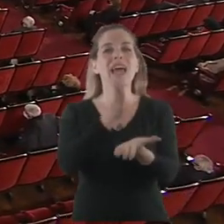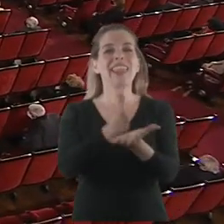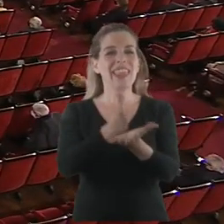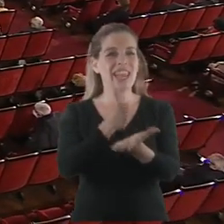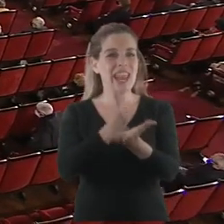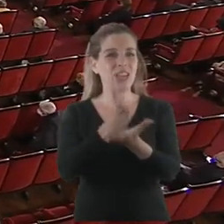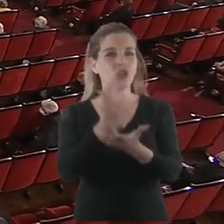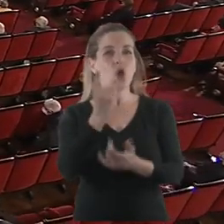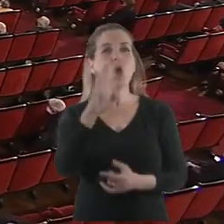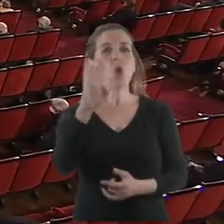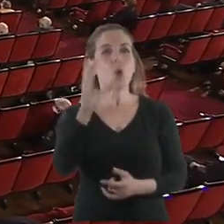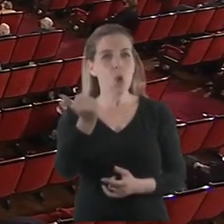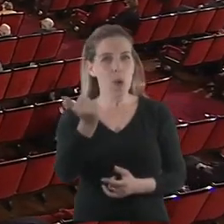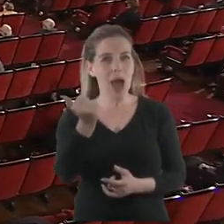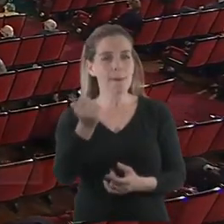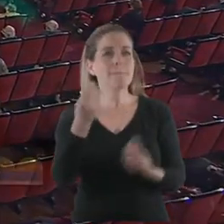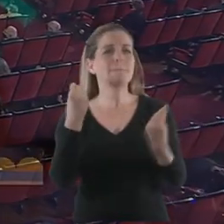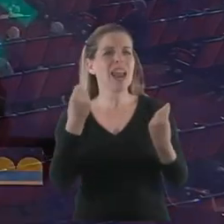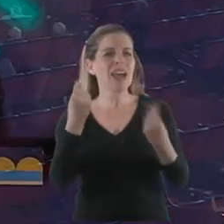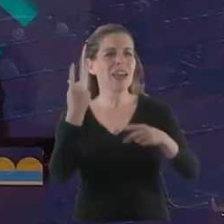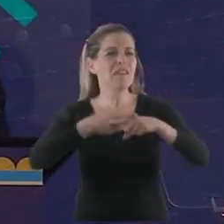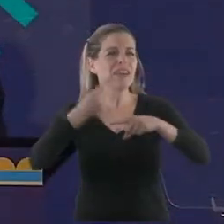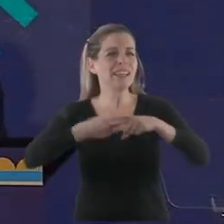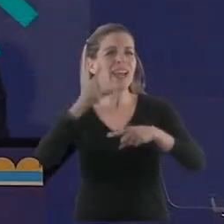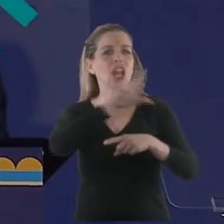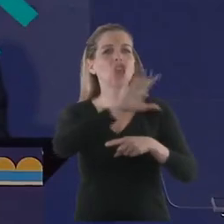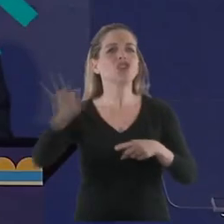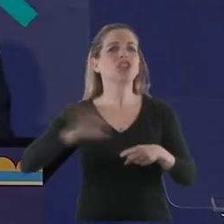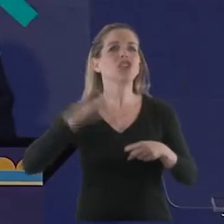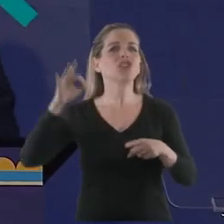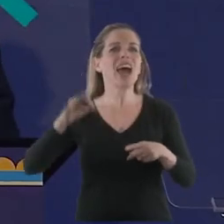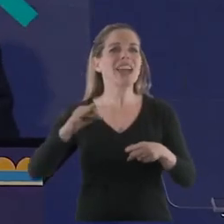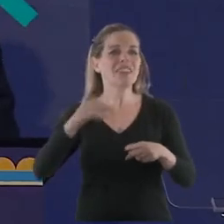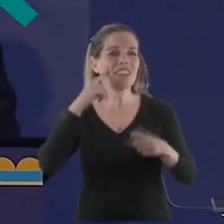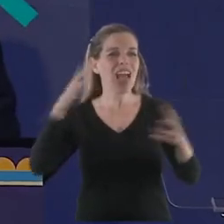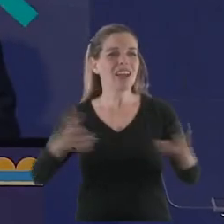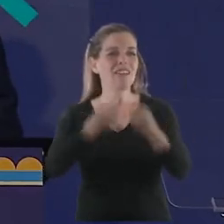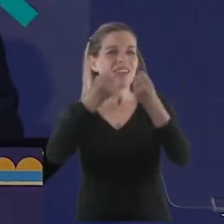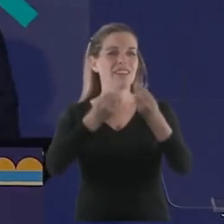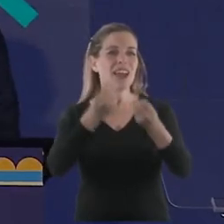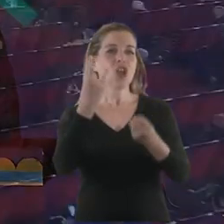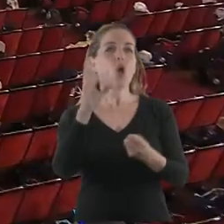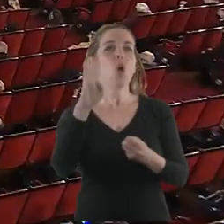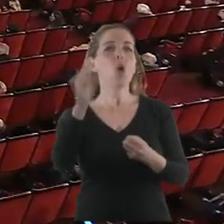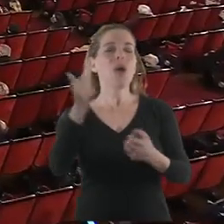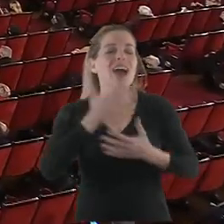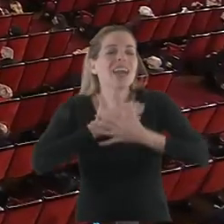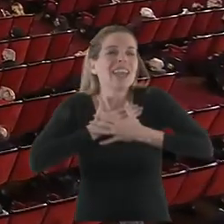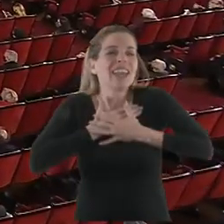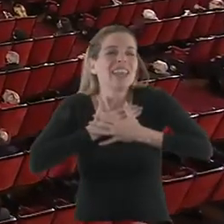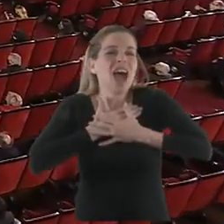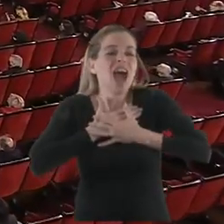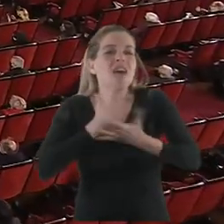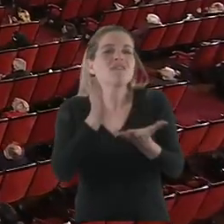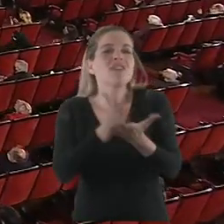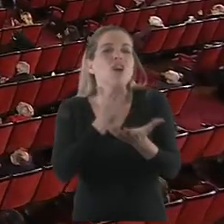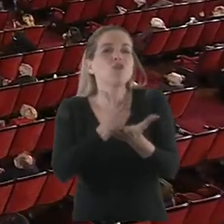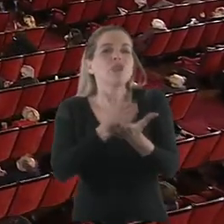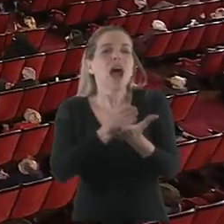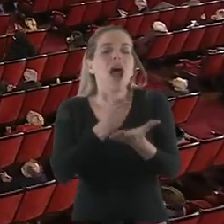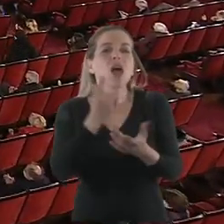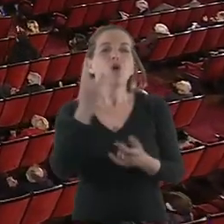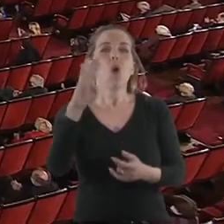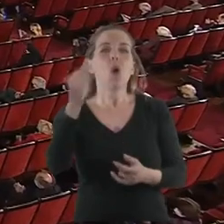para festejar nada menos que los 200 años de la UBA, de nuestra querida UBA. Pienso,